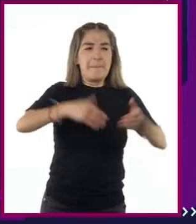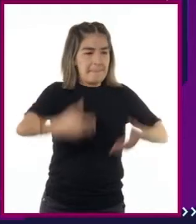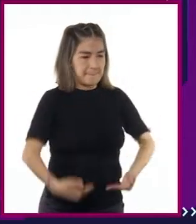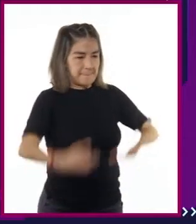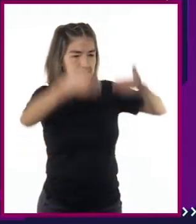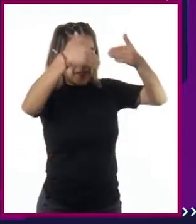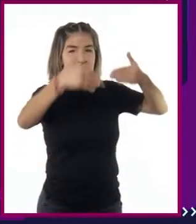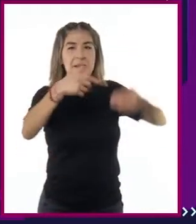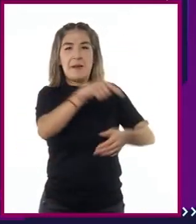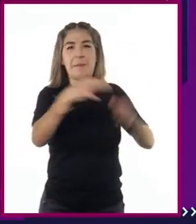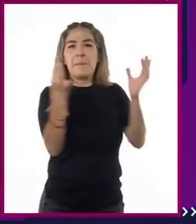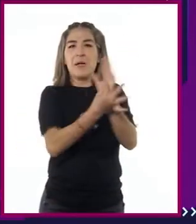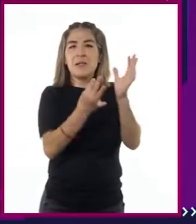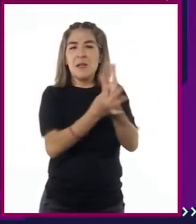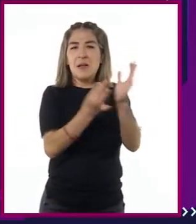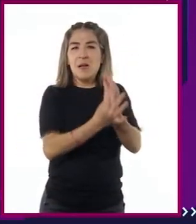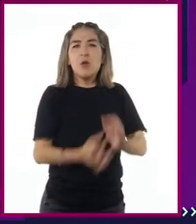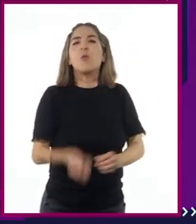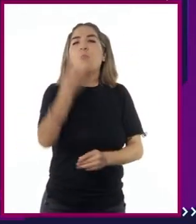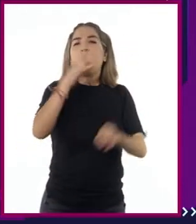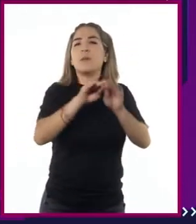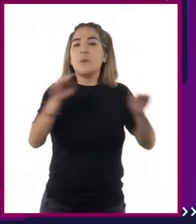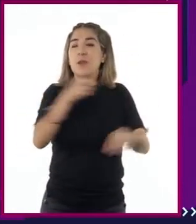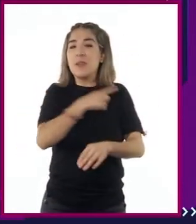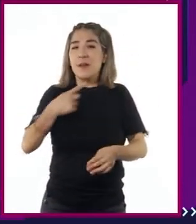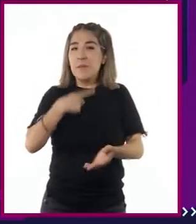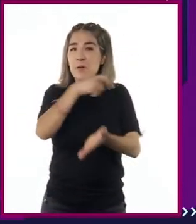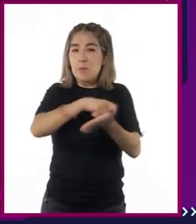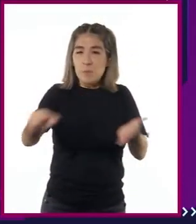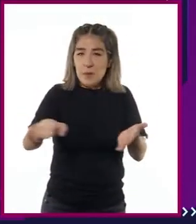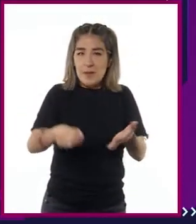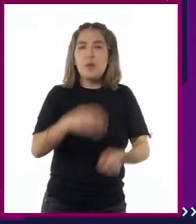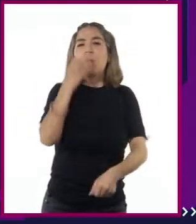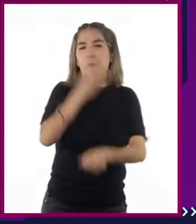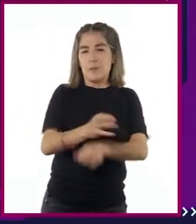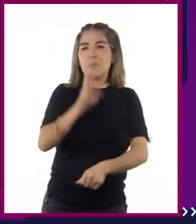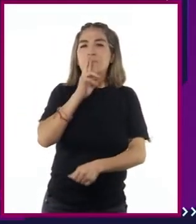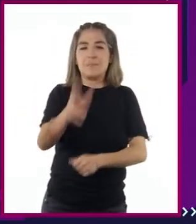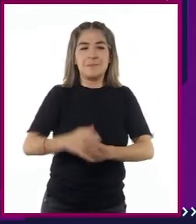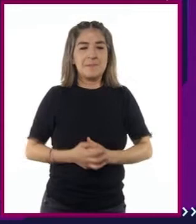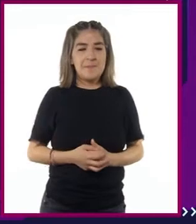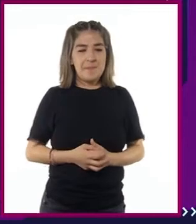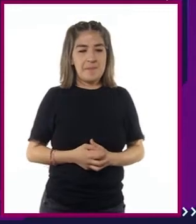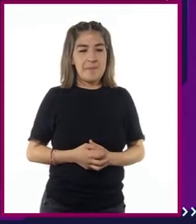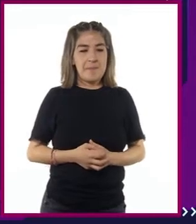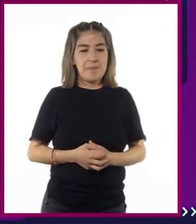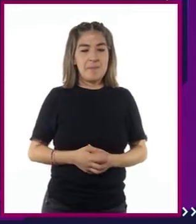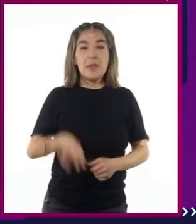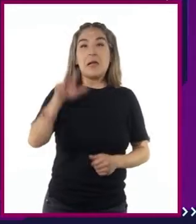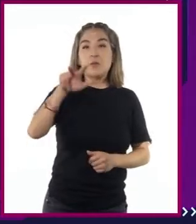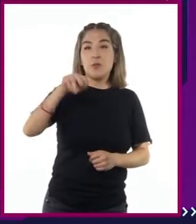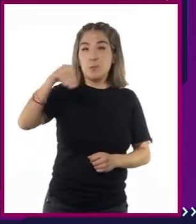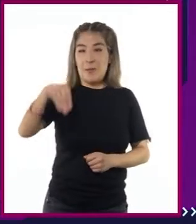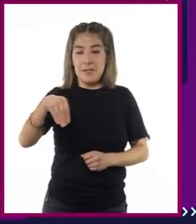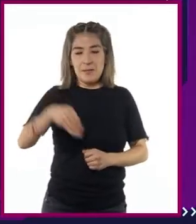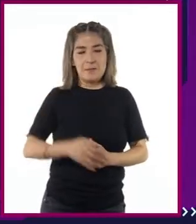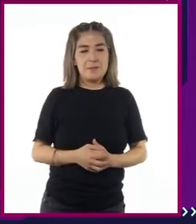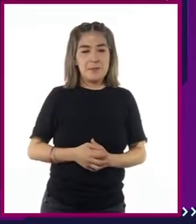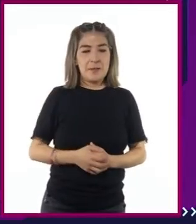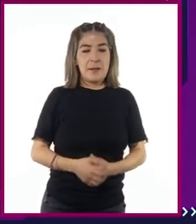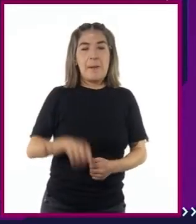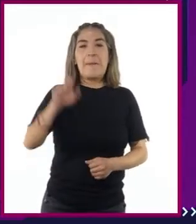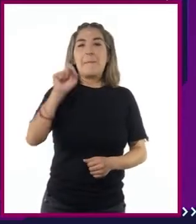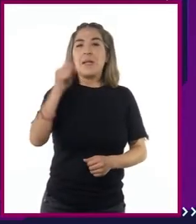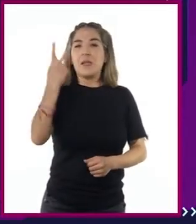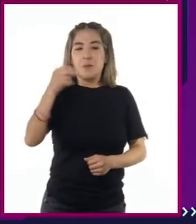deberá comprar Ian? Los resultados posibles son: inciso A, 18 metros, inciso B,